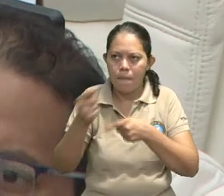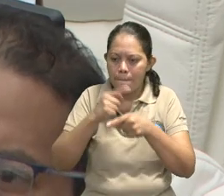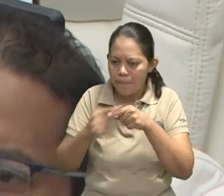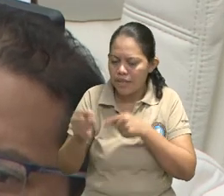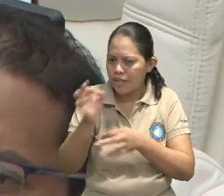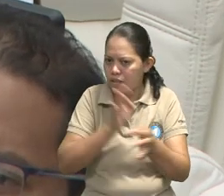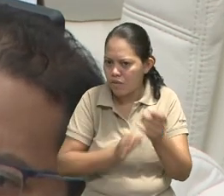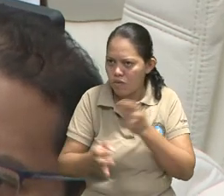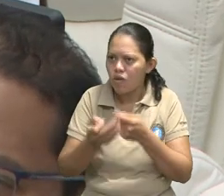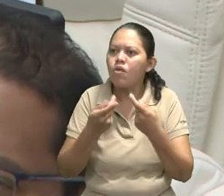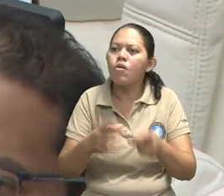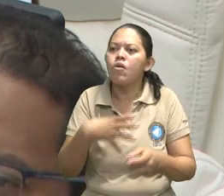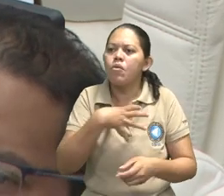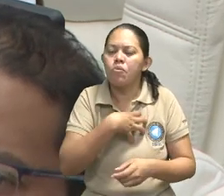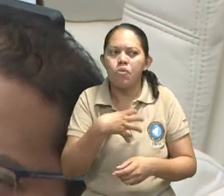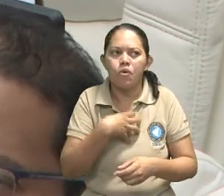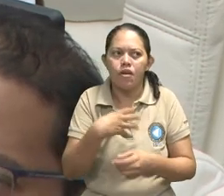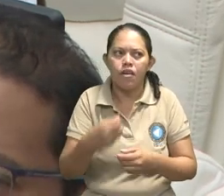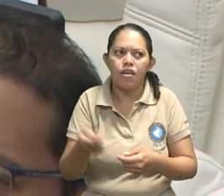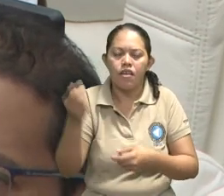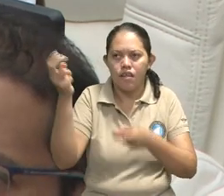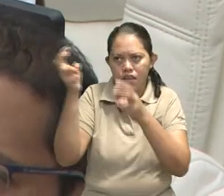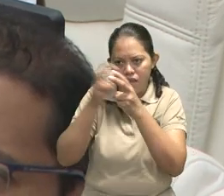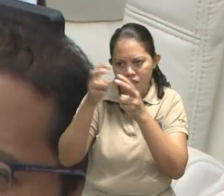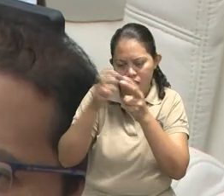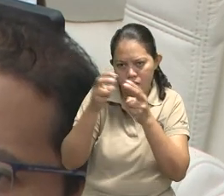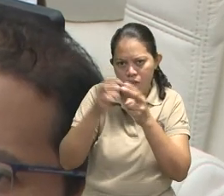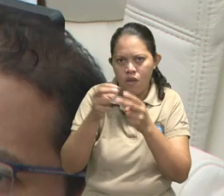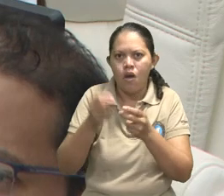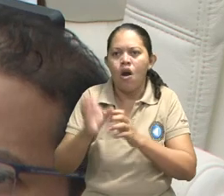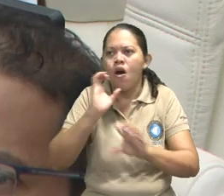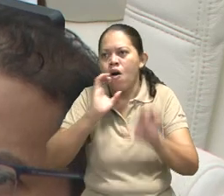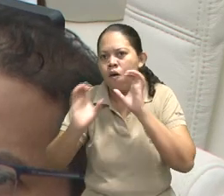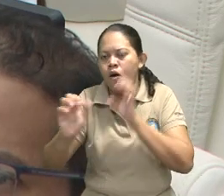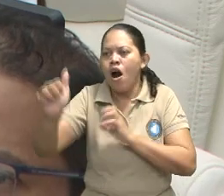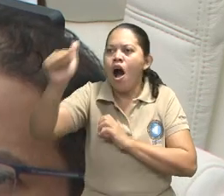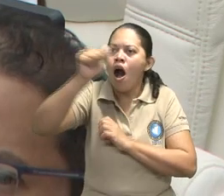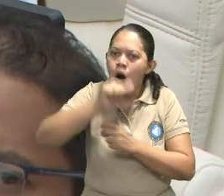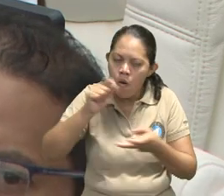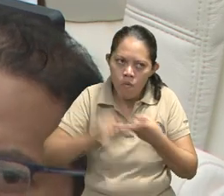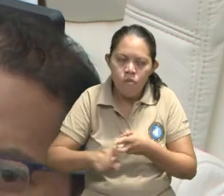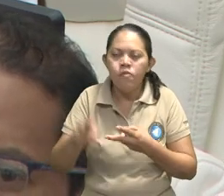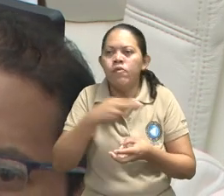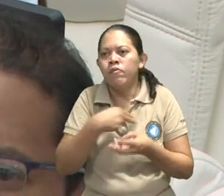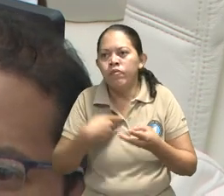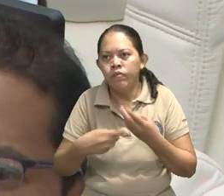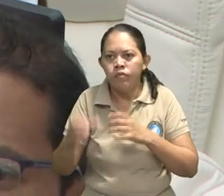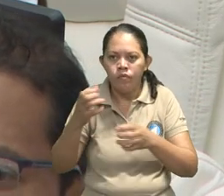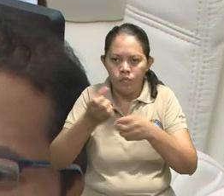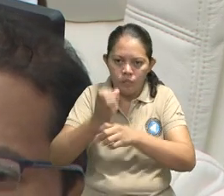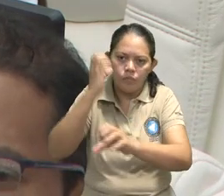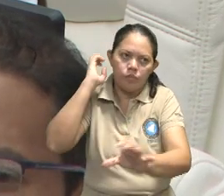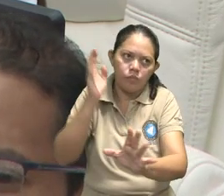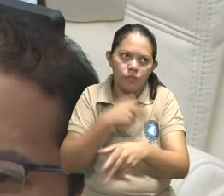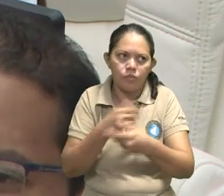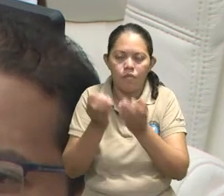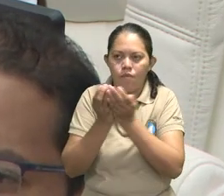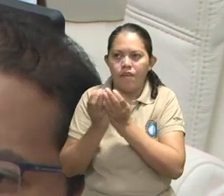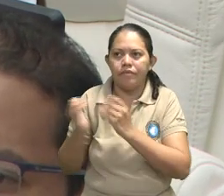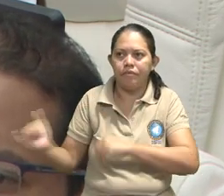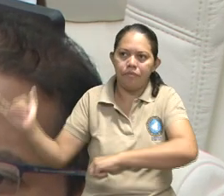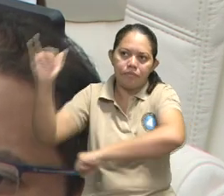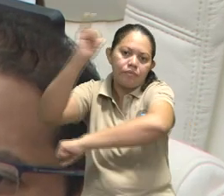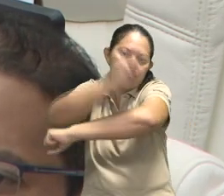de los servicios públicos básicos de energía, comunicación, agua, transportes, infraestructura vial, puertos y aeropuertos